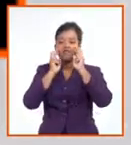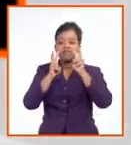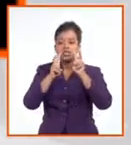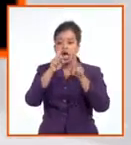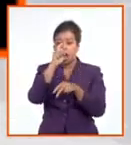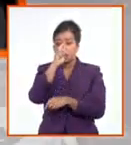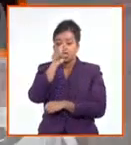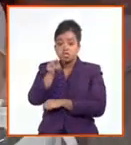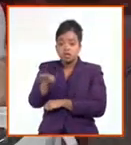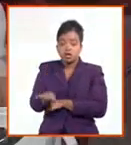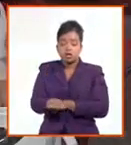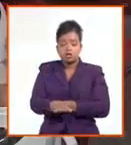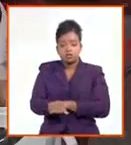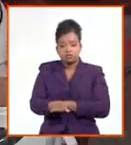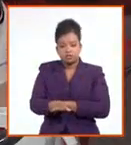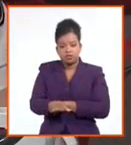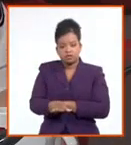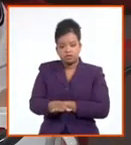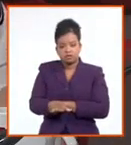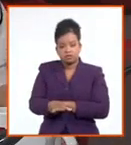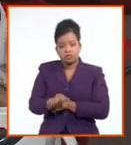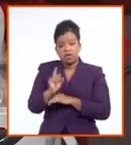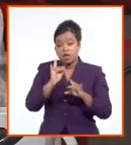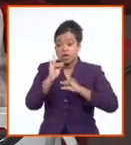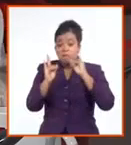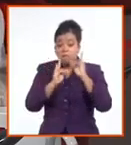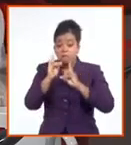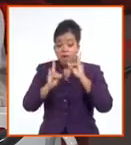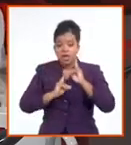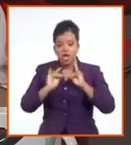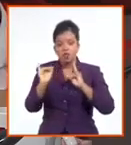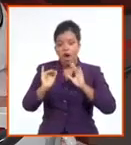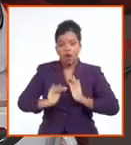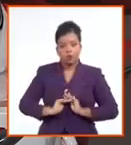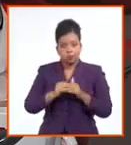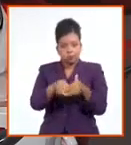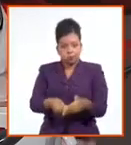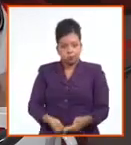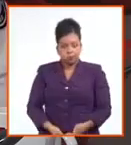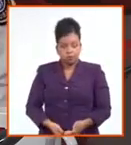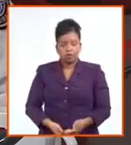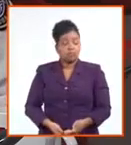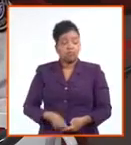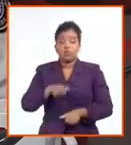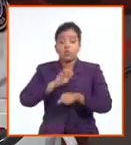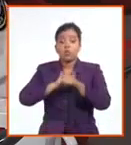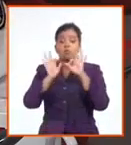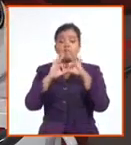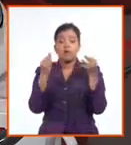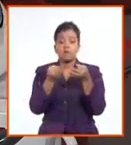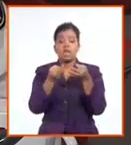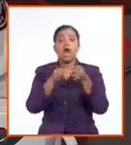inocentes víctimas de la actuación negligente de sus familiares y de los traficantes de personas.